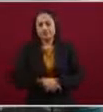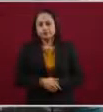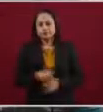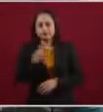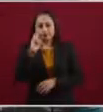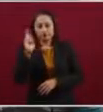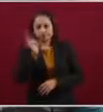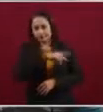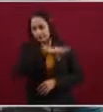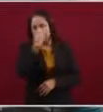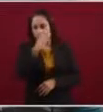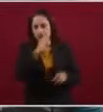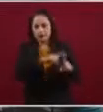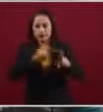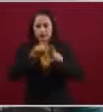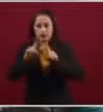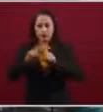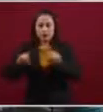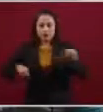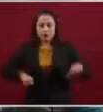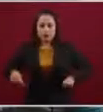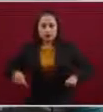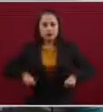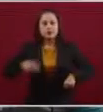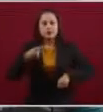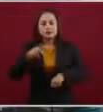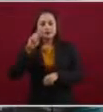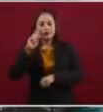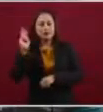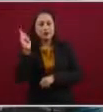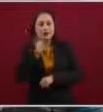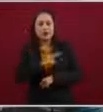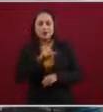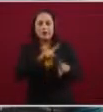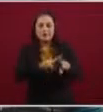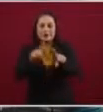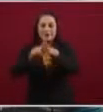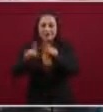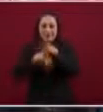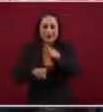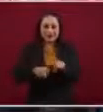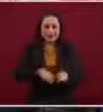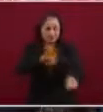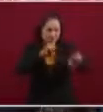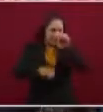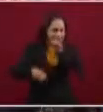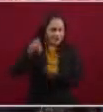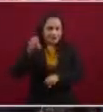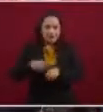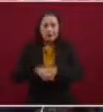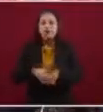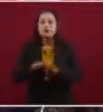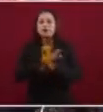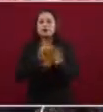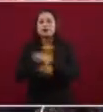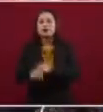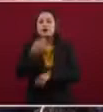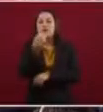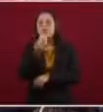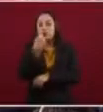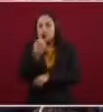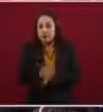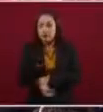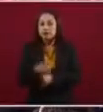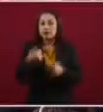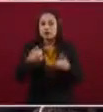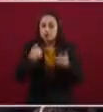imágenes de todas las actividades pero sobre todo podemos ver esta convergencia de edades la estrategia tiene un énfasis en niñas niños de adolescentes pero